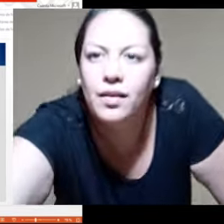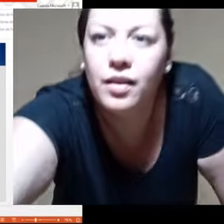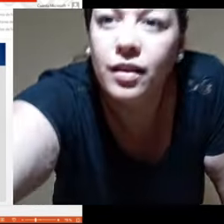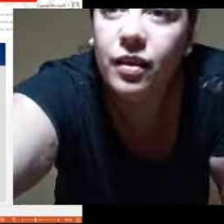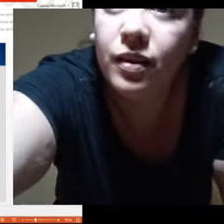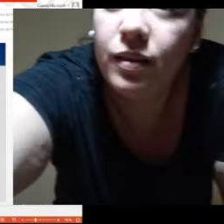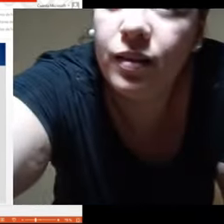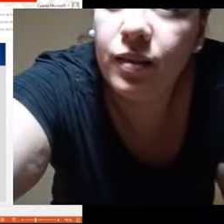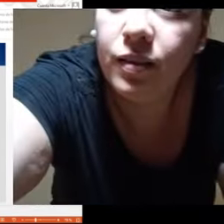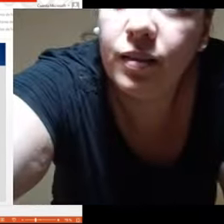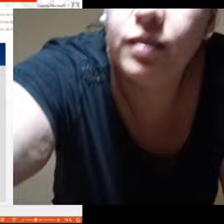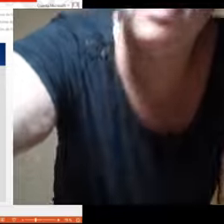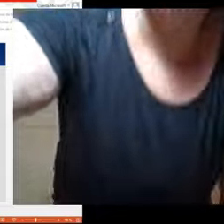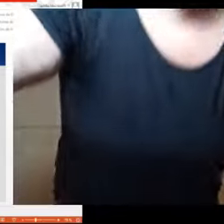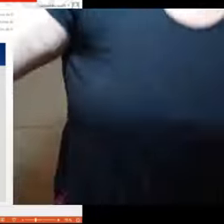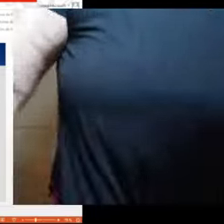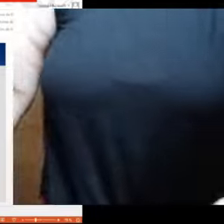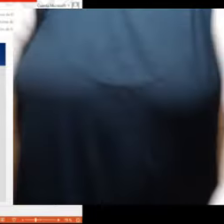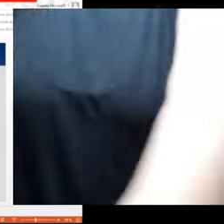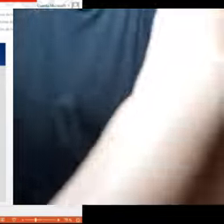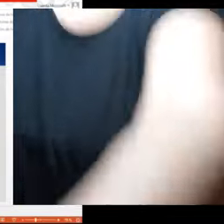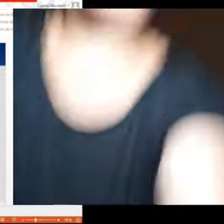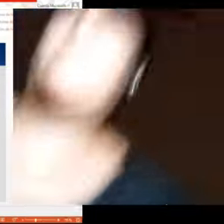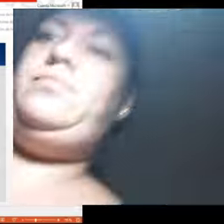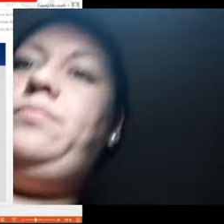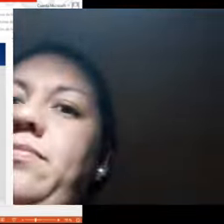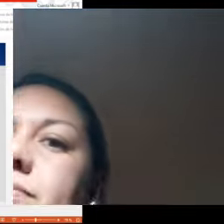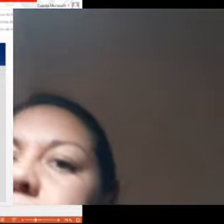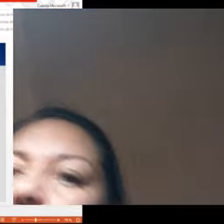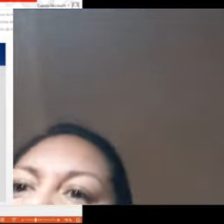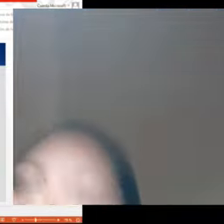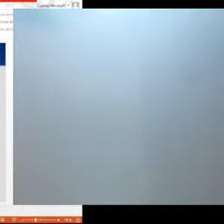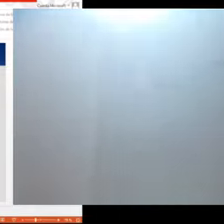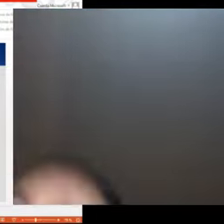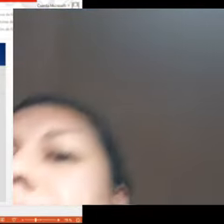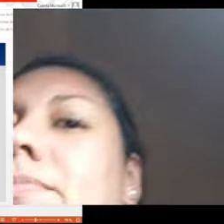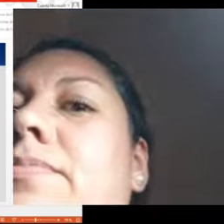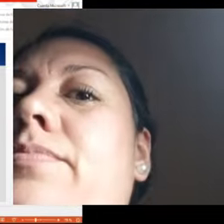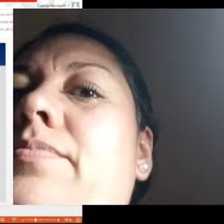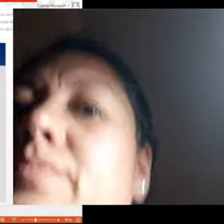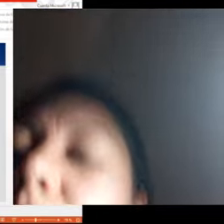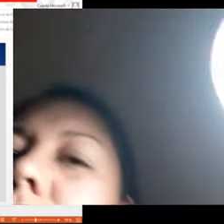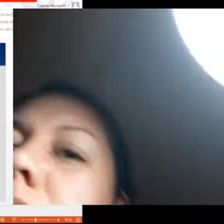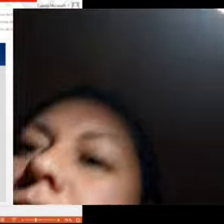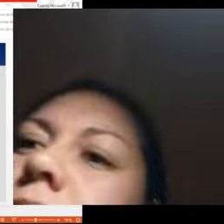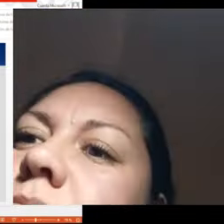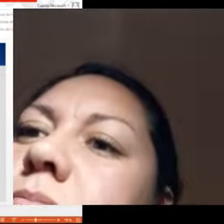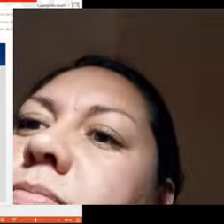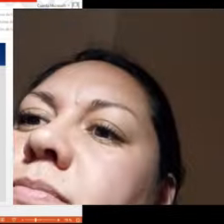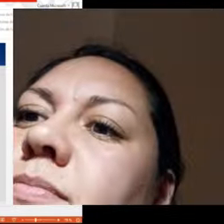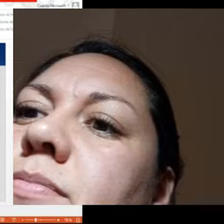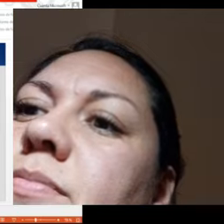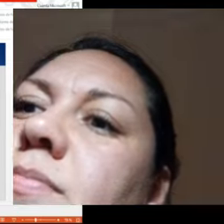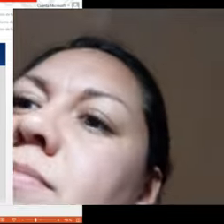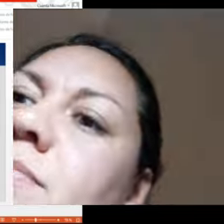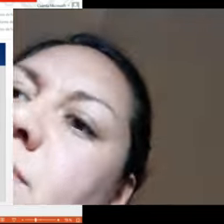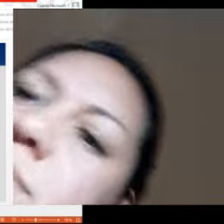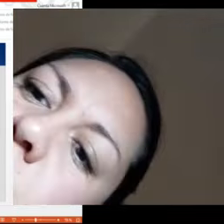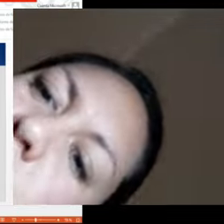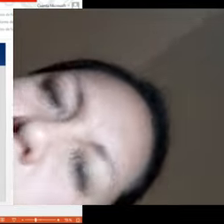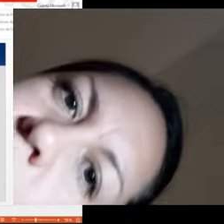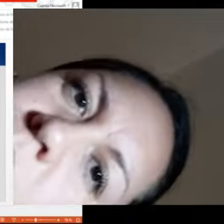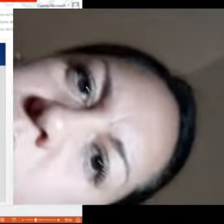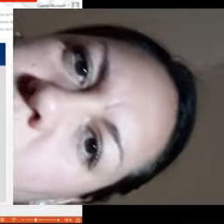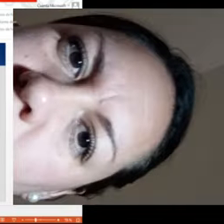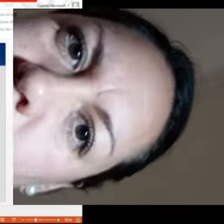revisión de la guía del sistema ventricular, y la semana que viene vamos